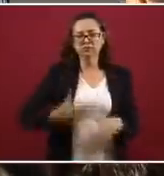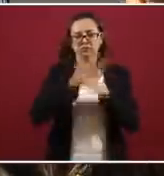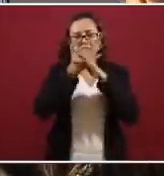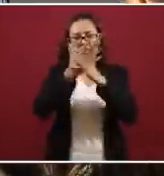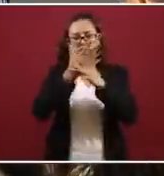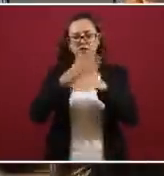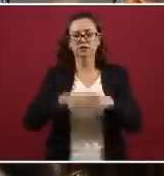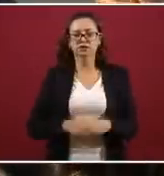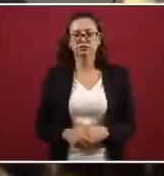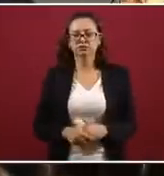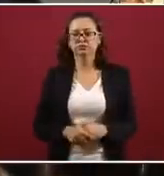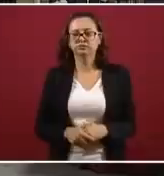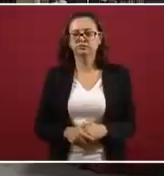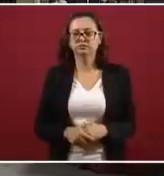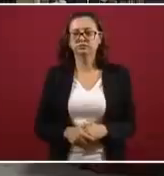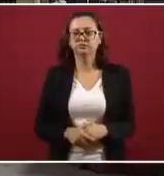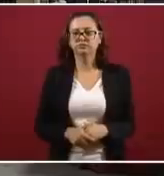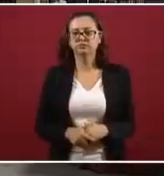Hola.